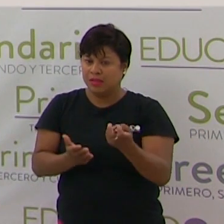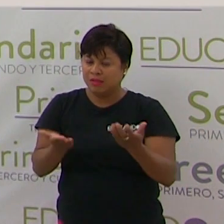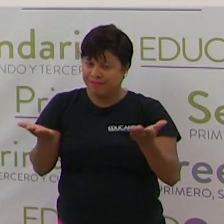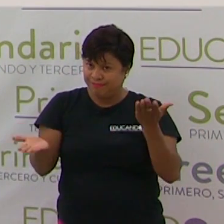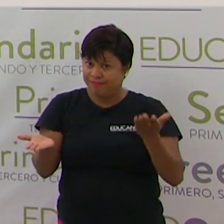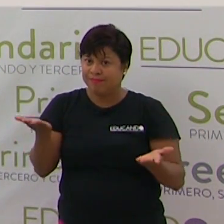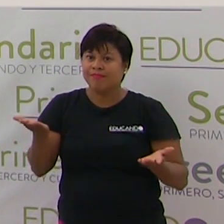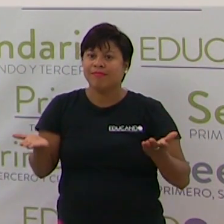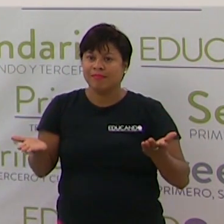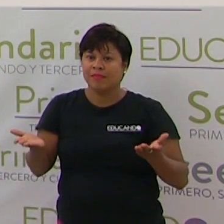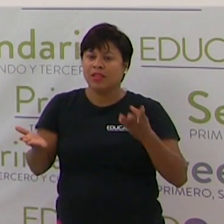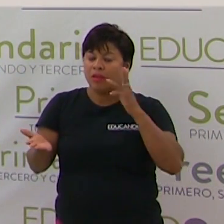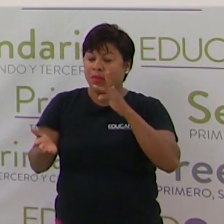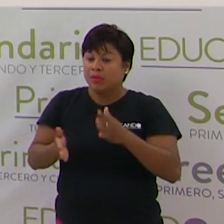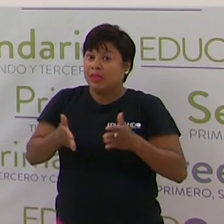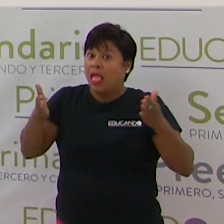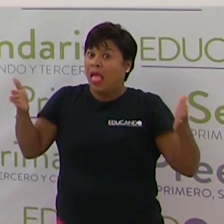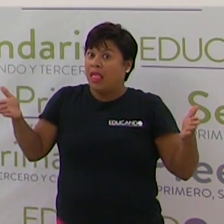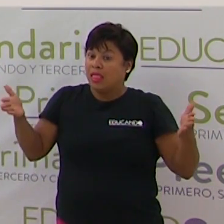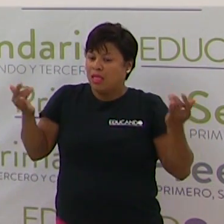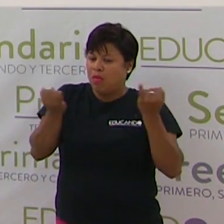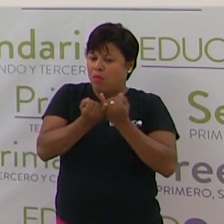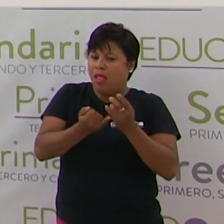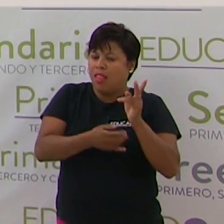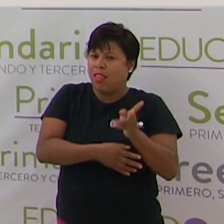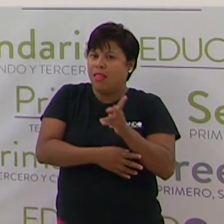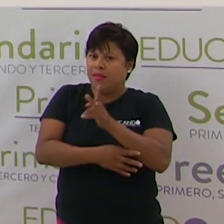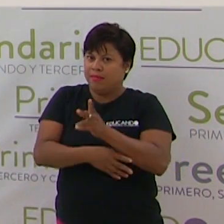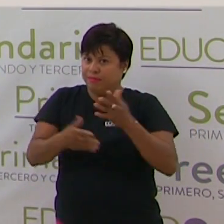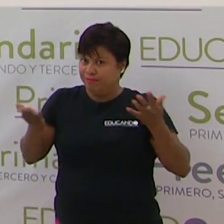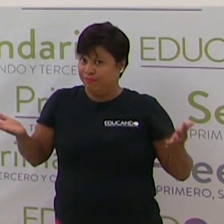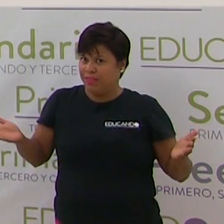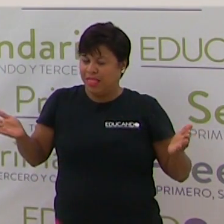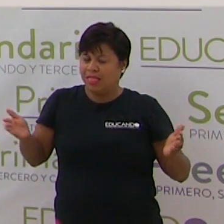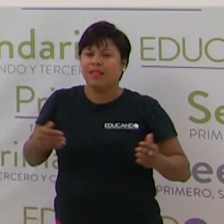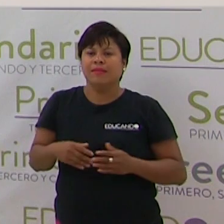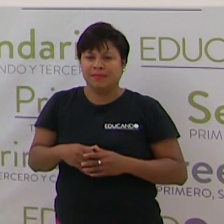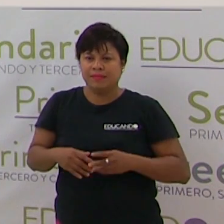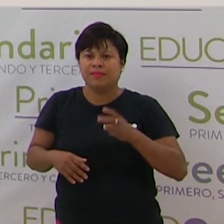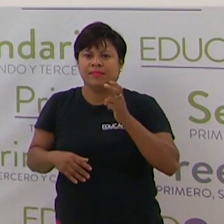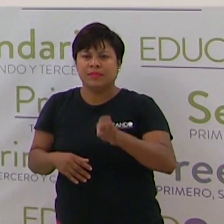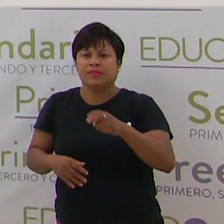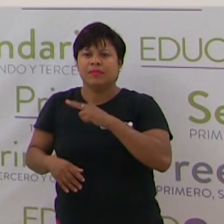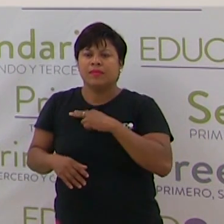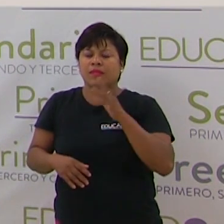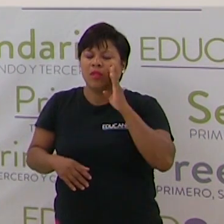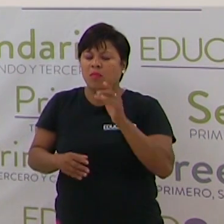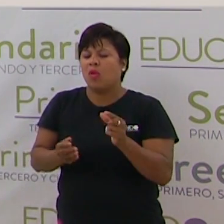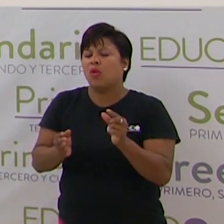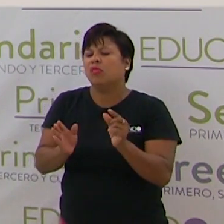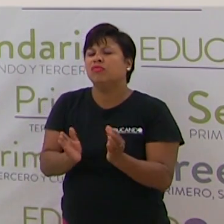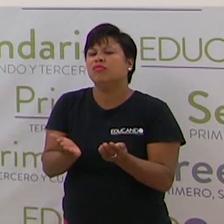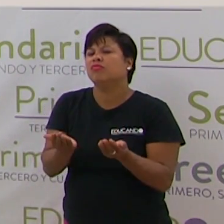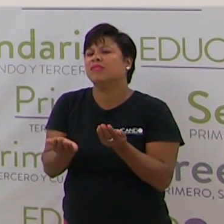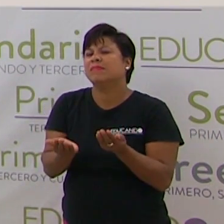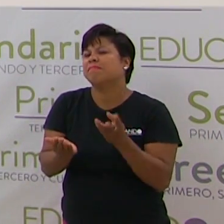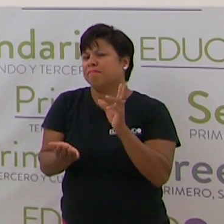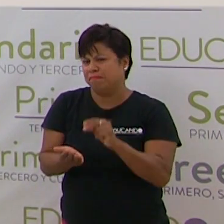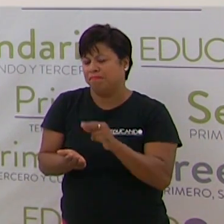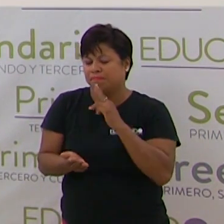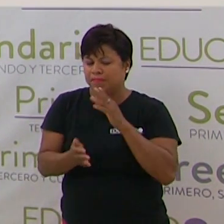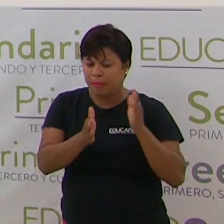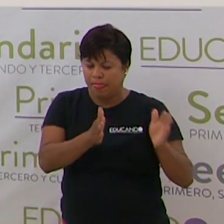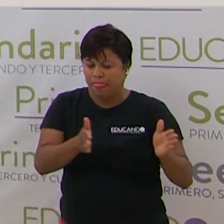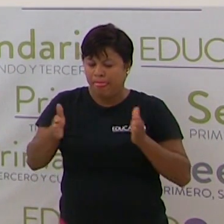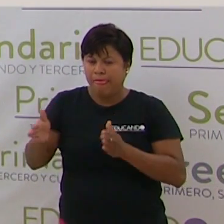¿sí? Porque los vemos igual de grandotes los dos, ¿verdad? Y así como que se vería mucha la diferencia.